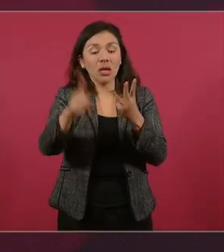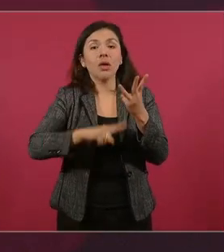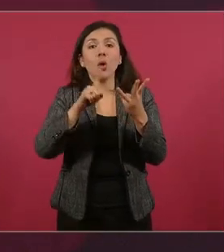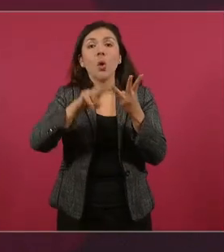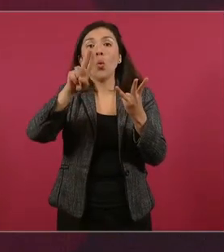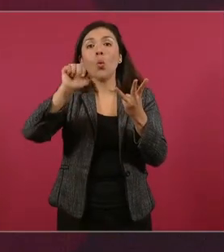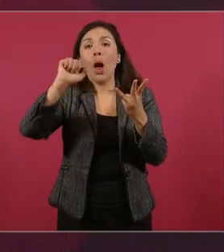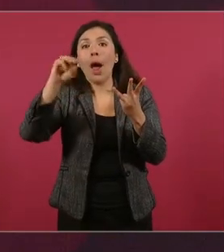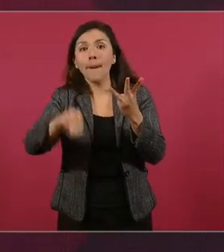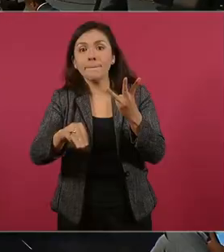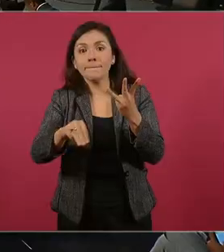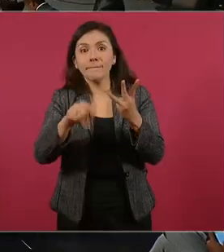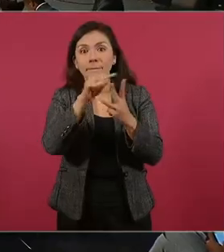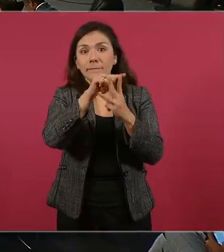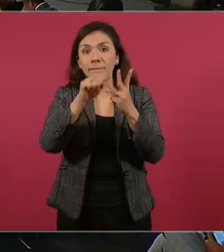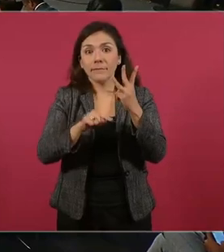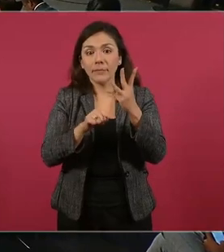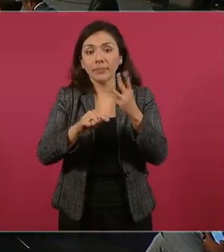Metropolitana,